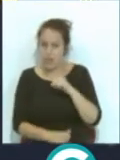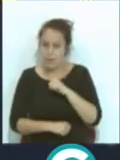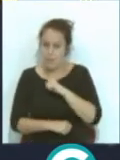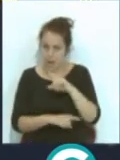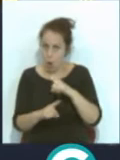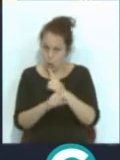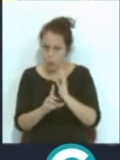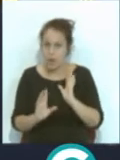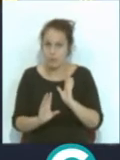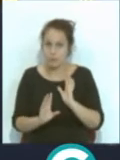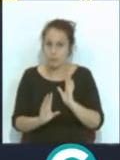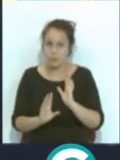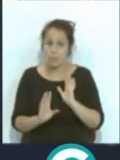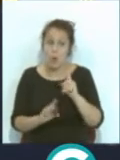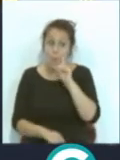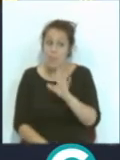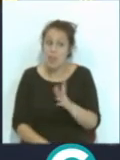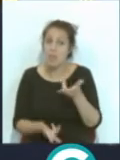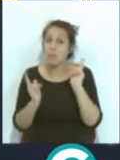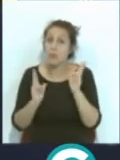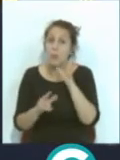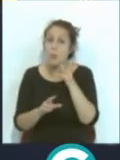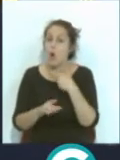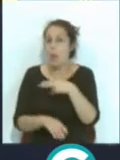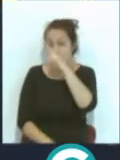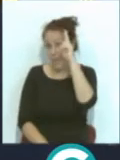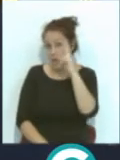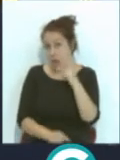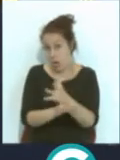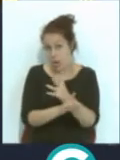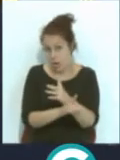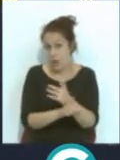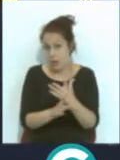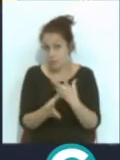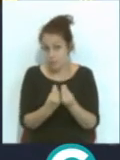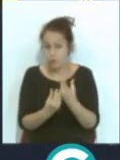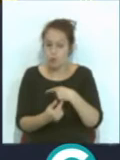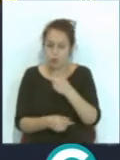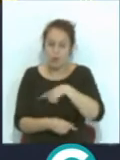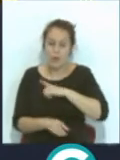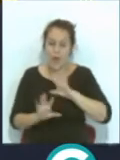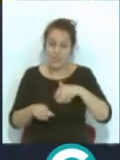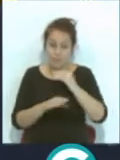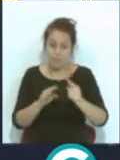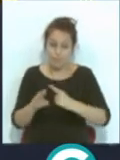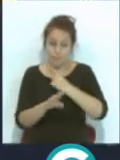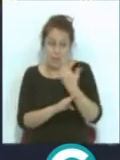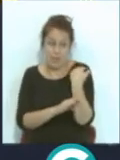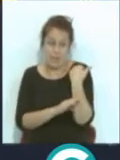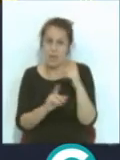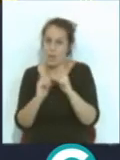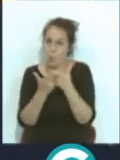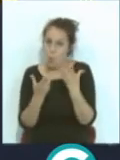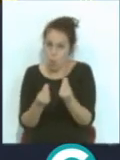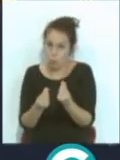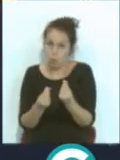contra. Pero parece que está permitido porque juegas contra el Madrid. Nosotros, el Cádiz, un recién ascendido, cuando jugamos contra muchos equipos,